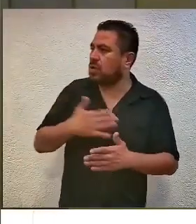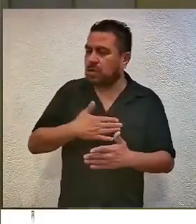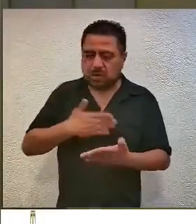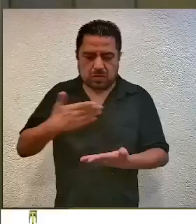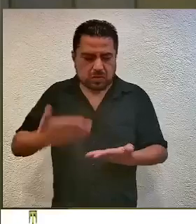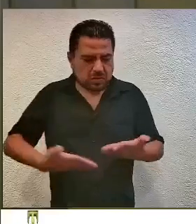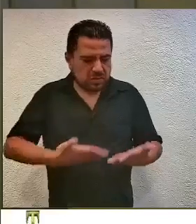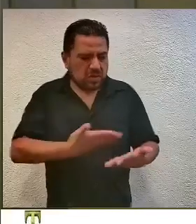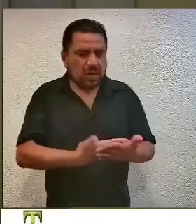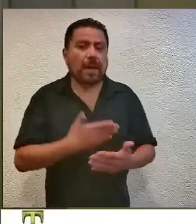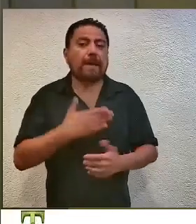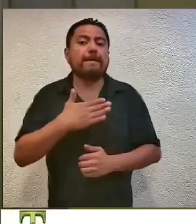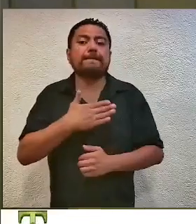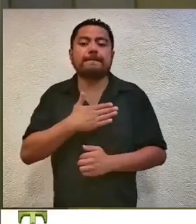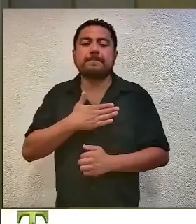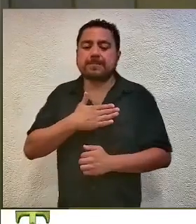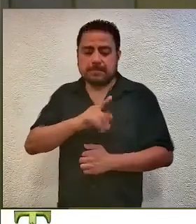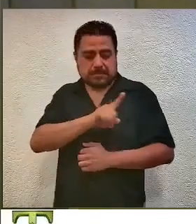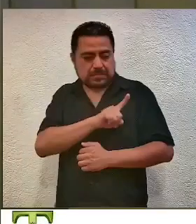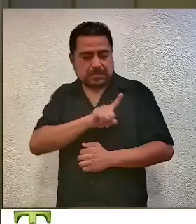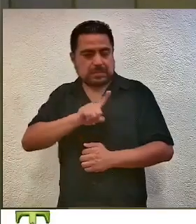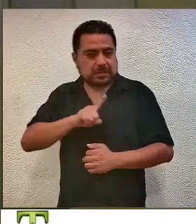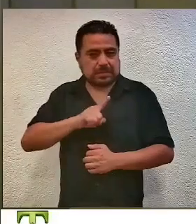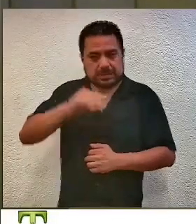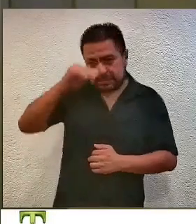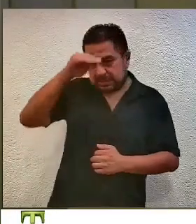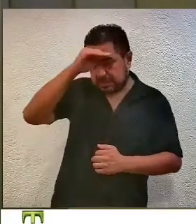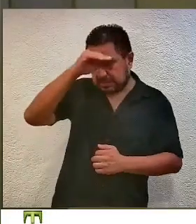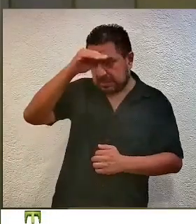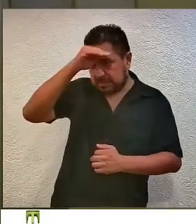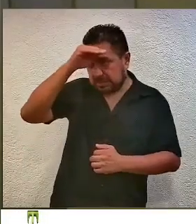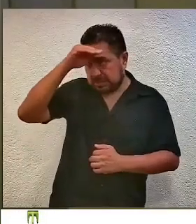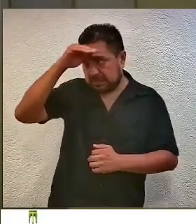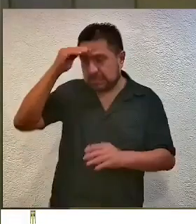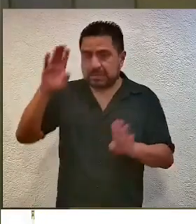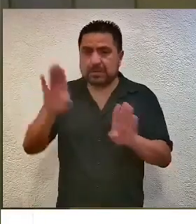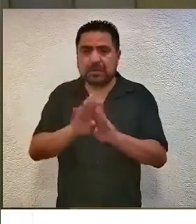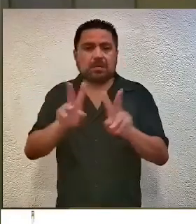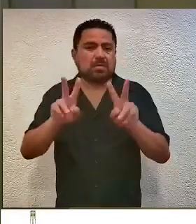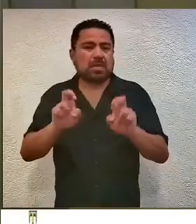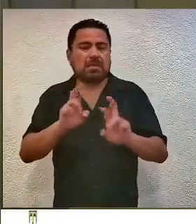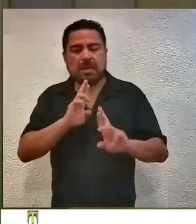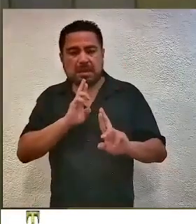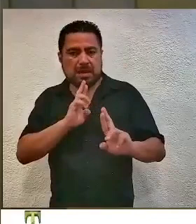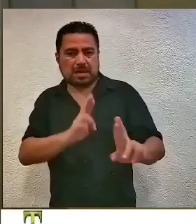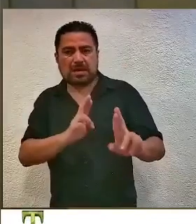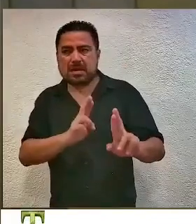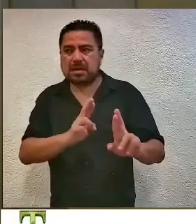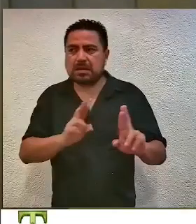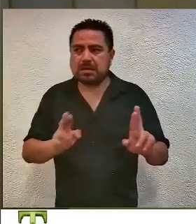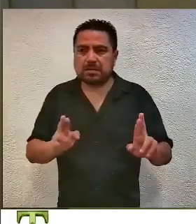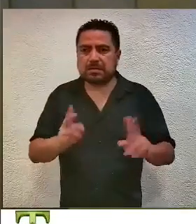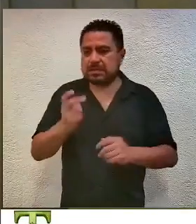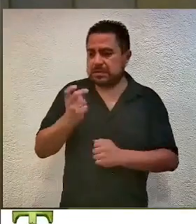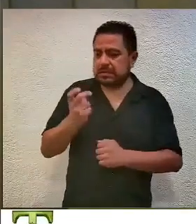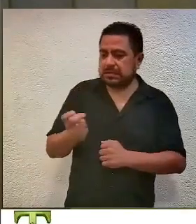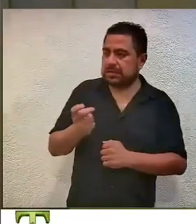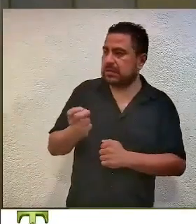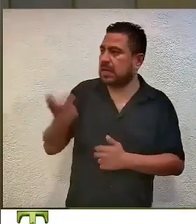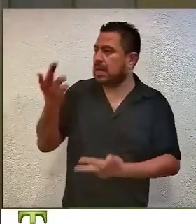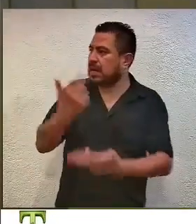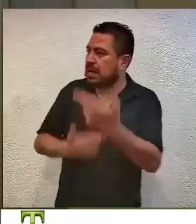a consideración debió considerar como puntos resolutivos esto: el